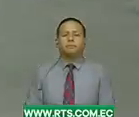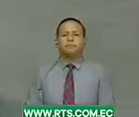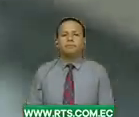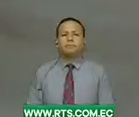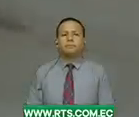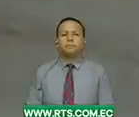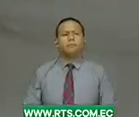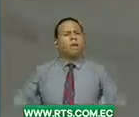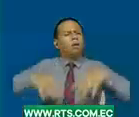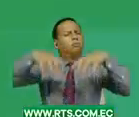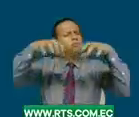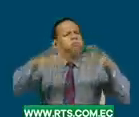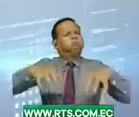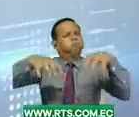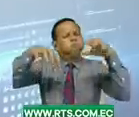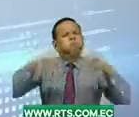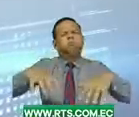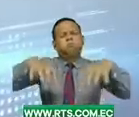Lluvias torrenciales,